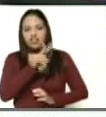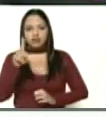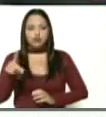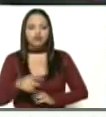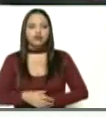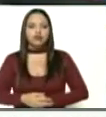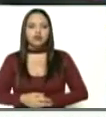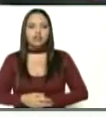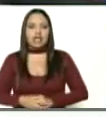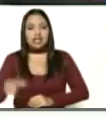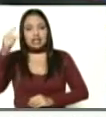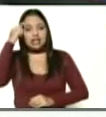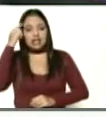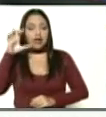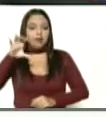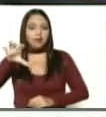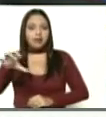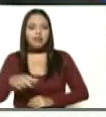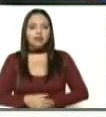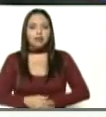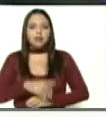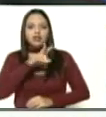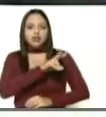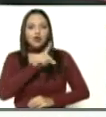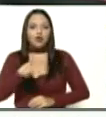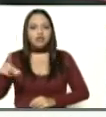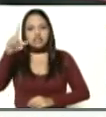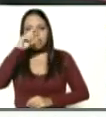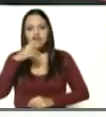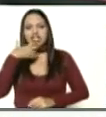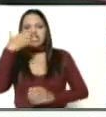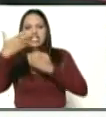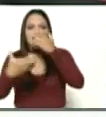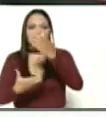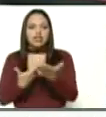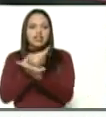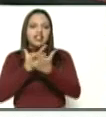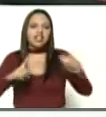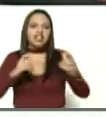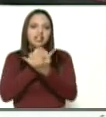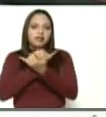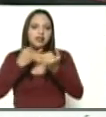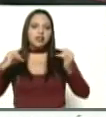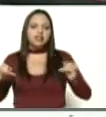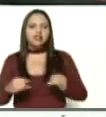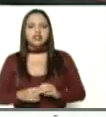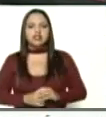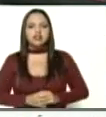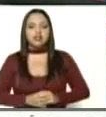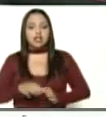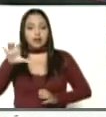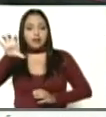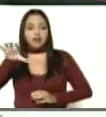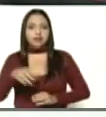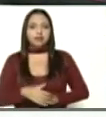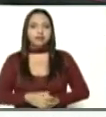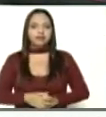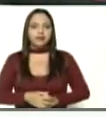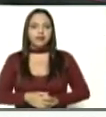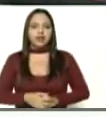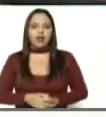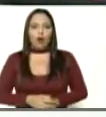2021, fecha patria, 211 años del grito de libertad e independencia de la patria.